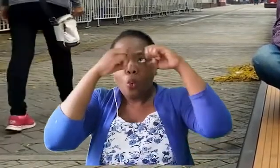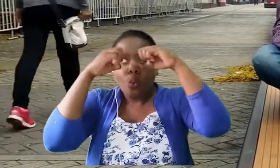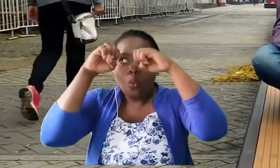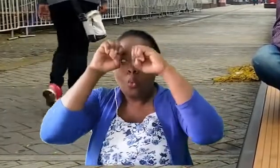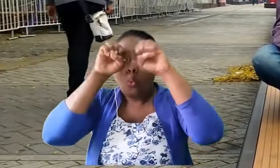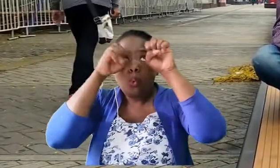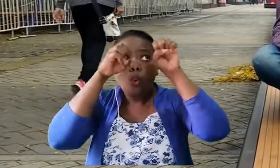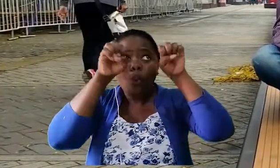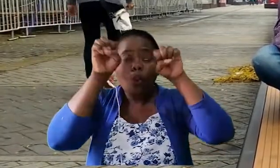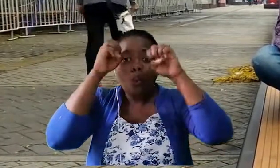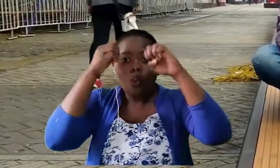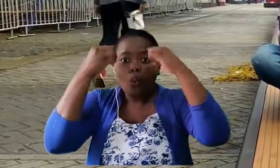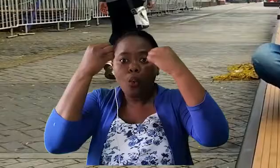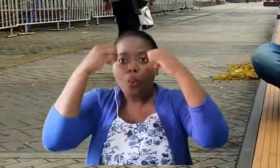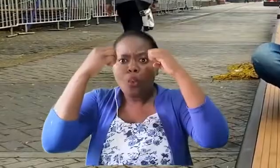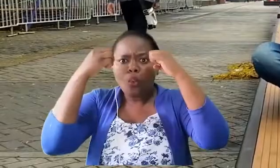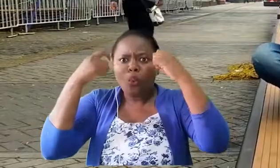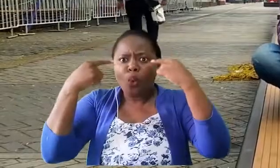que, digamos,